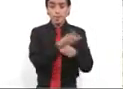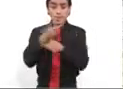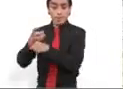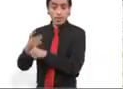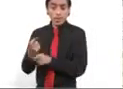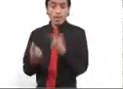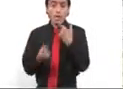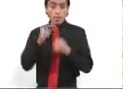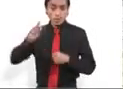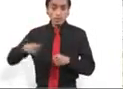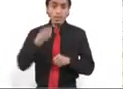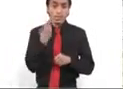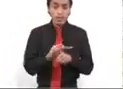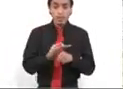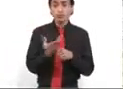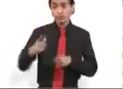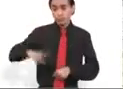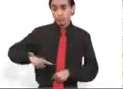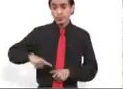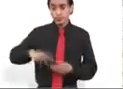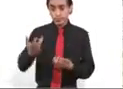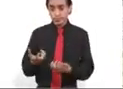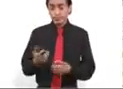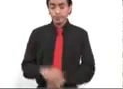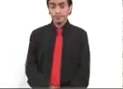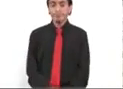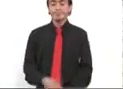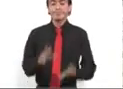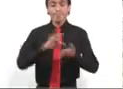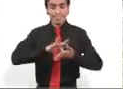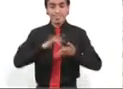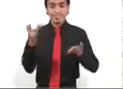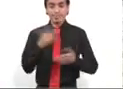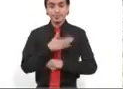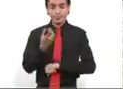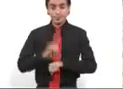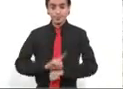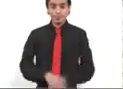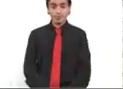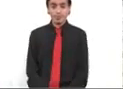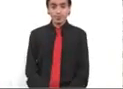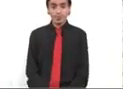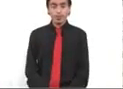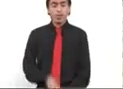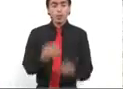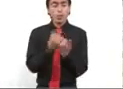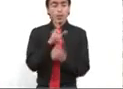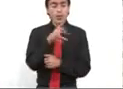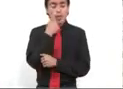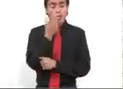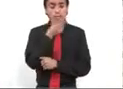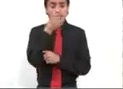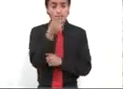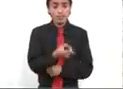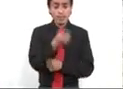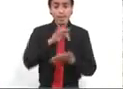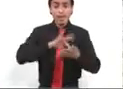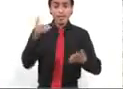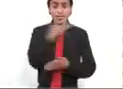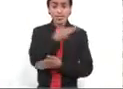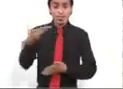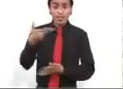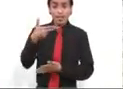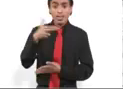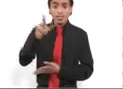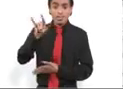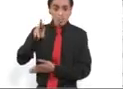algunos secretarios del gobierno de México. Gracias, doctora. Gracias. La última también pregunta. Hay que decir que agradecer al Hotel Hilton porque nos